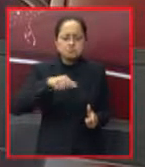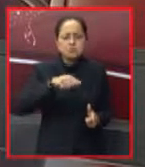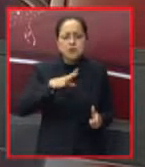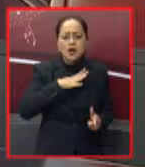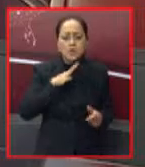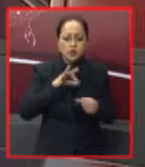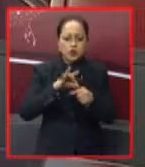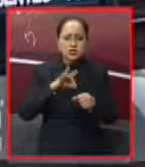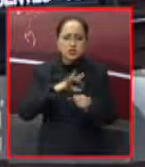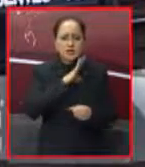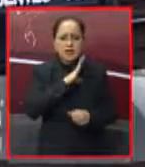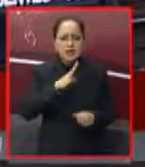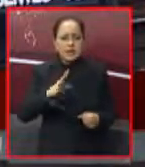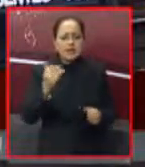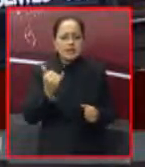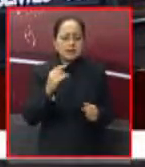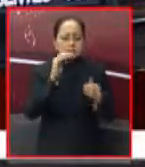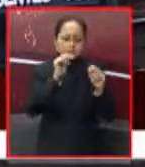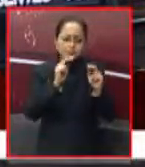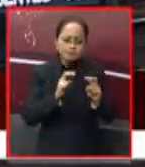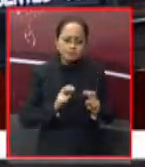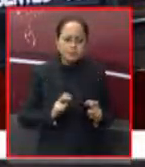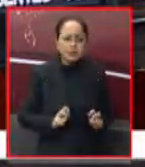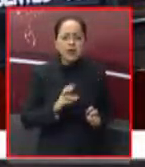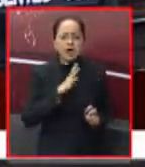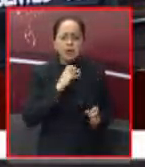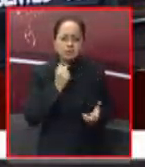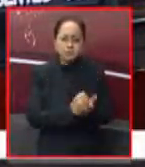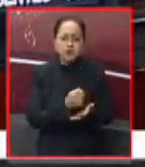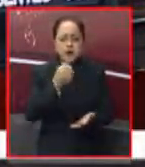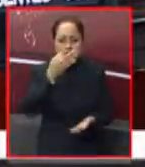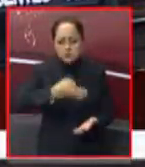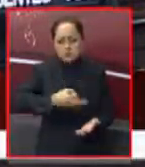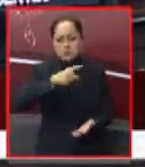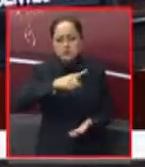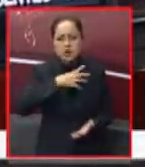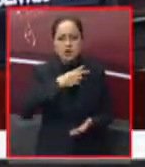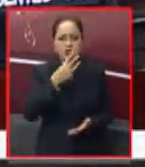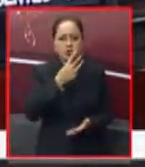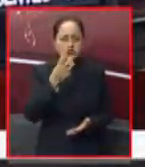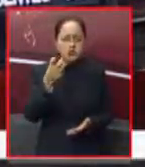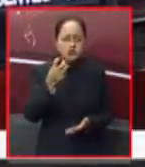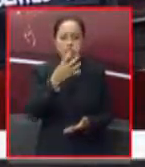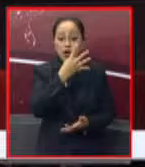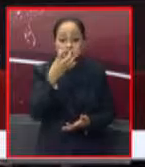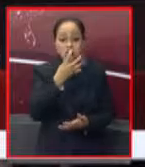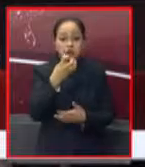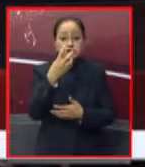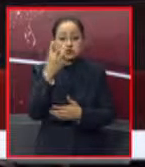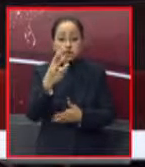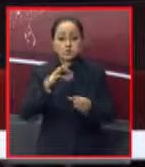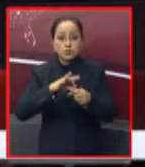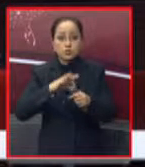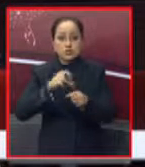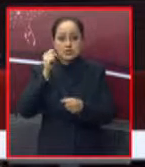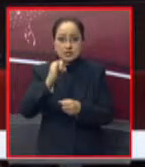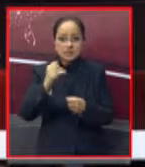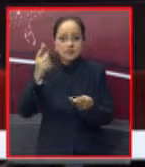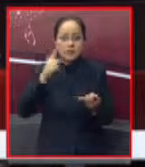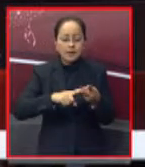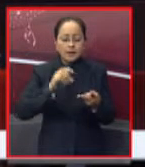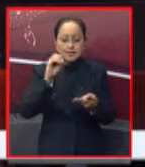votación en lo general y en lo particular, quedando el dictamen aprobado por 403 votos en pro, 0 en contra y 2